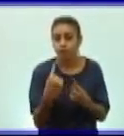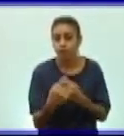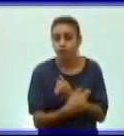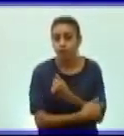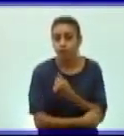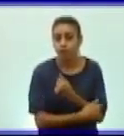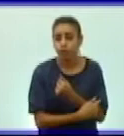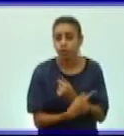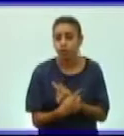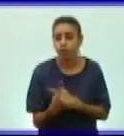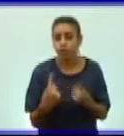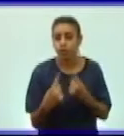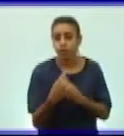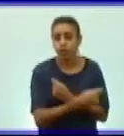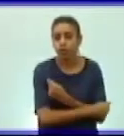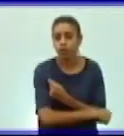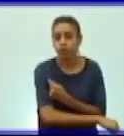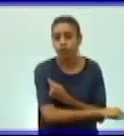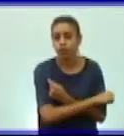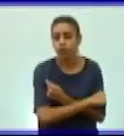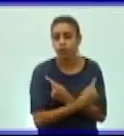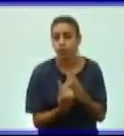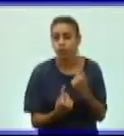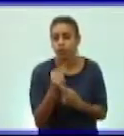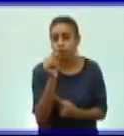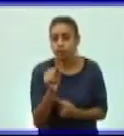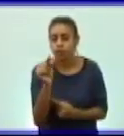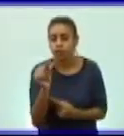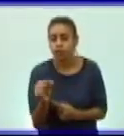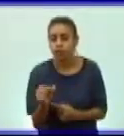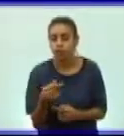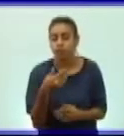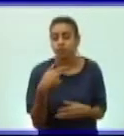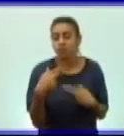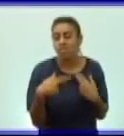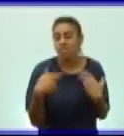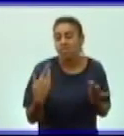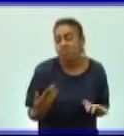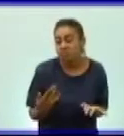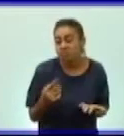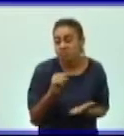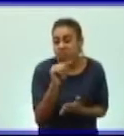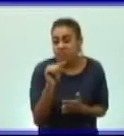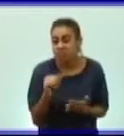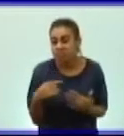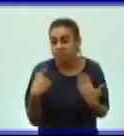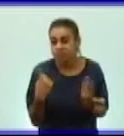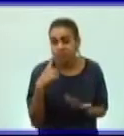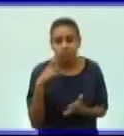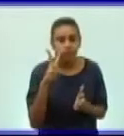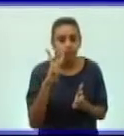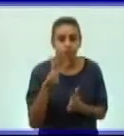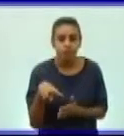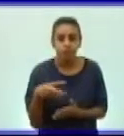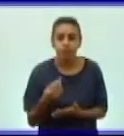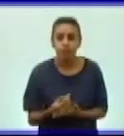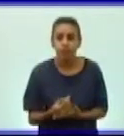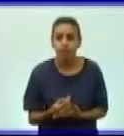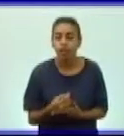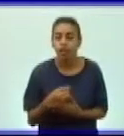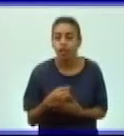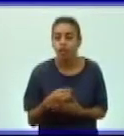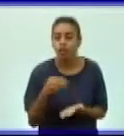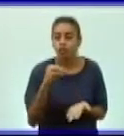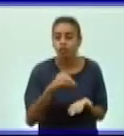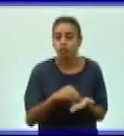qué hacer? ¿Y cómo hacer para sacar a esos pueblos de esa situación? Pues bueno, veamos entonces. Puso en marcha una política